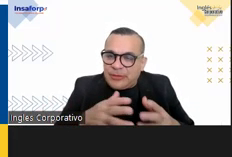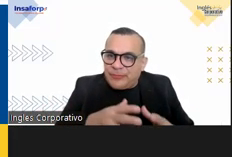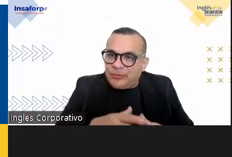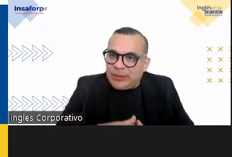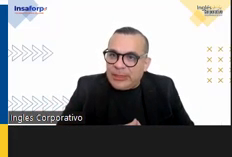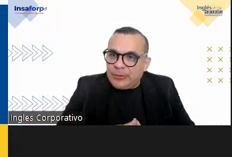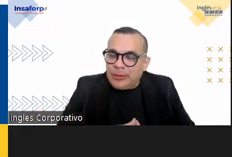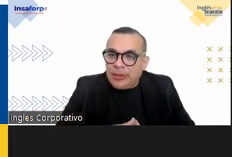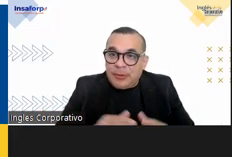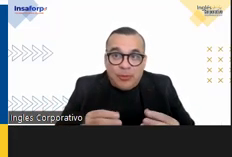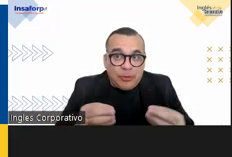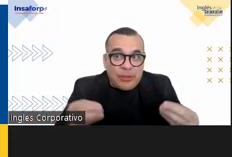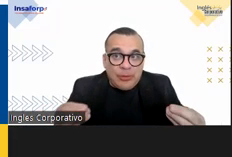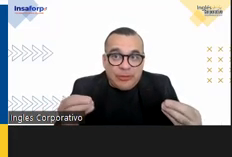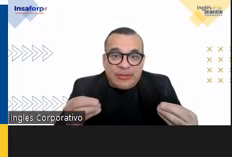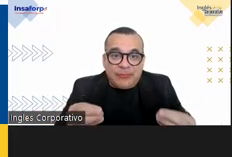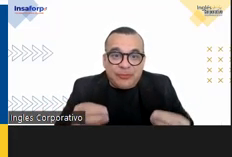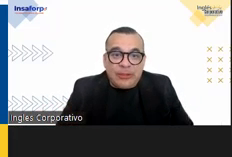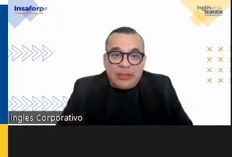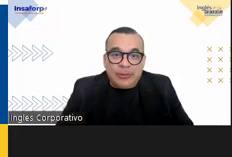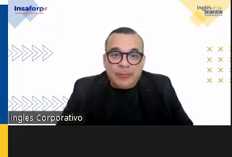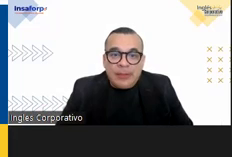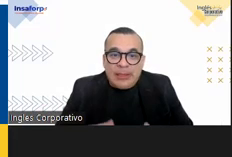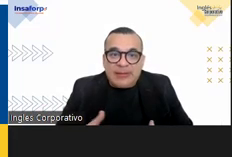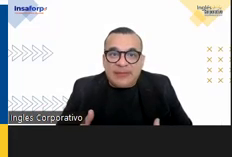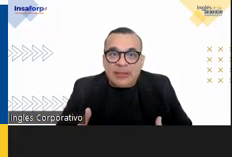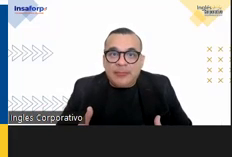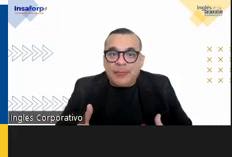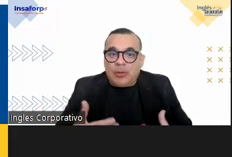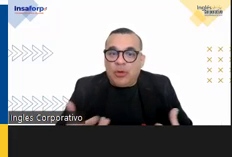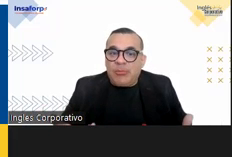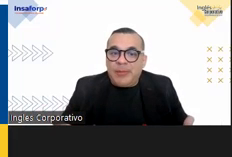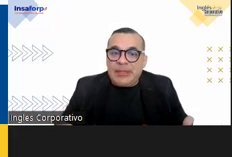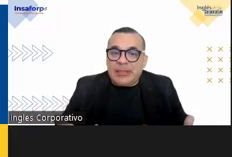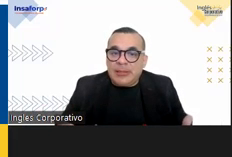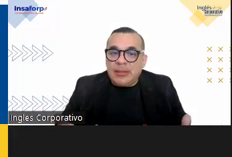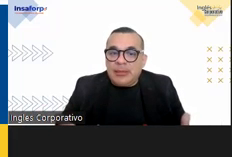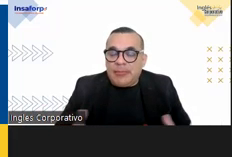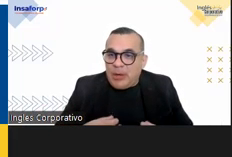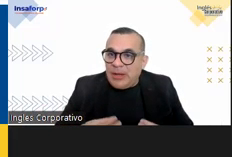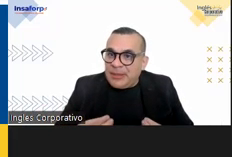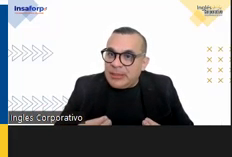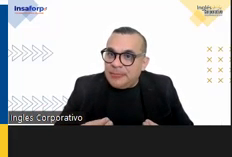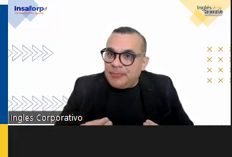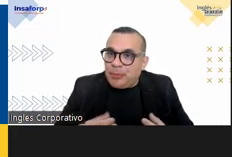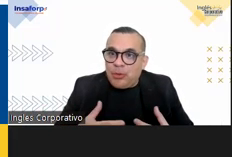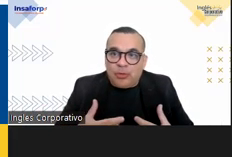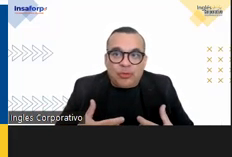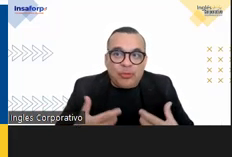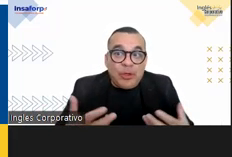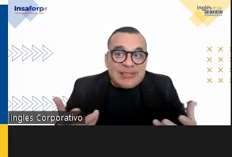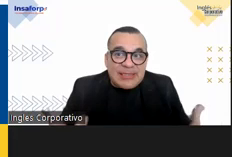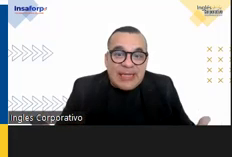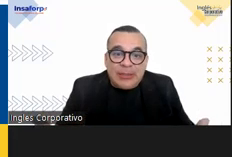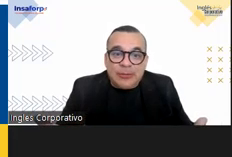repente no están funcionando. Pero cuando yo digo que no están funcionando, es decir, ¿cómo lo vamos a medir? Vamos a medir por